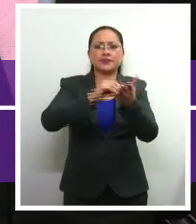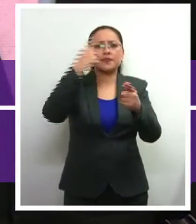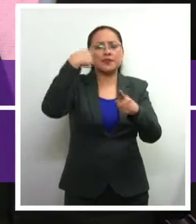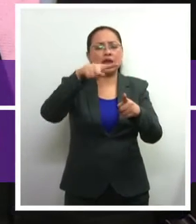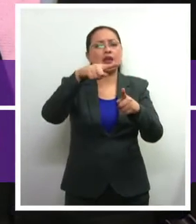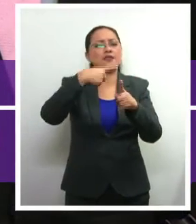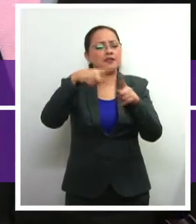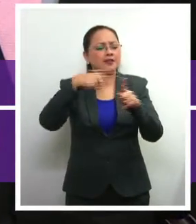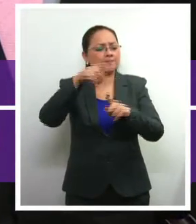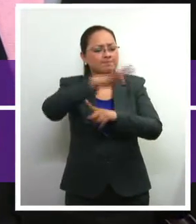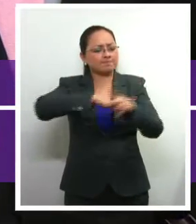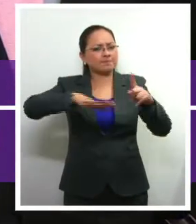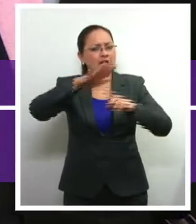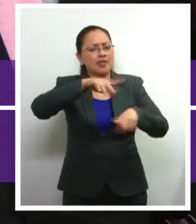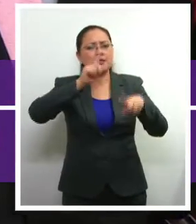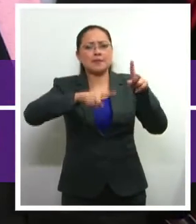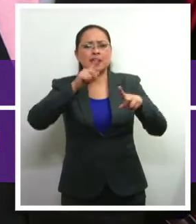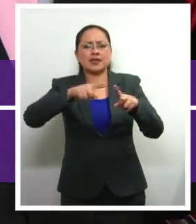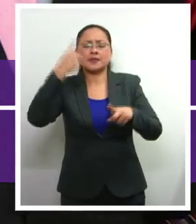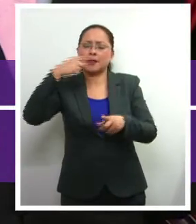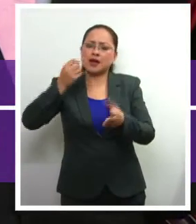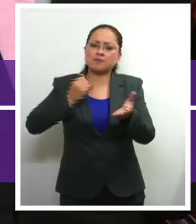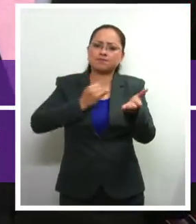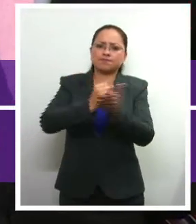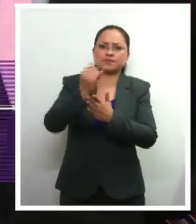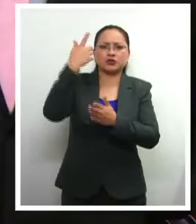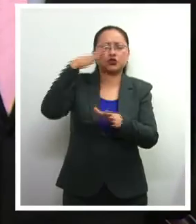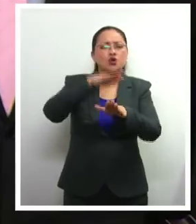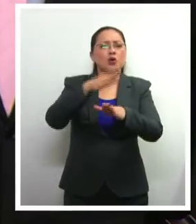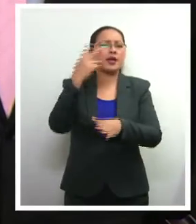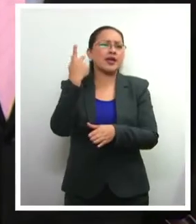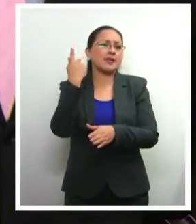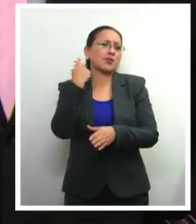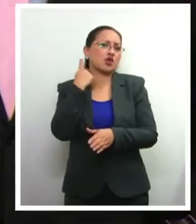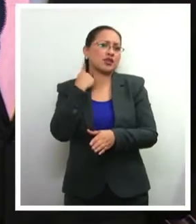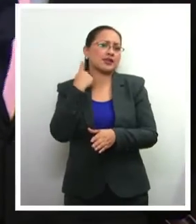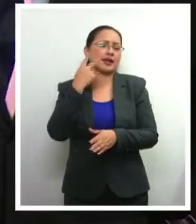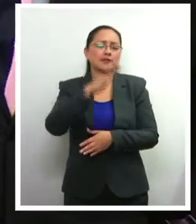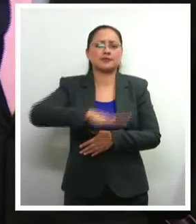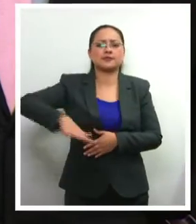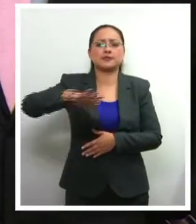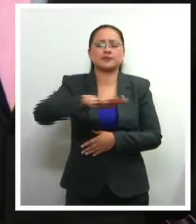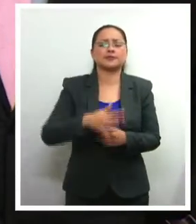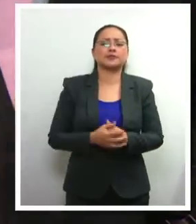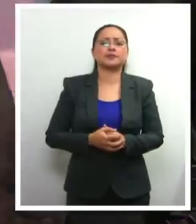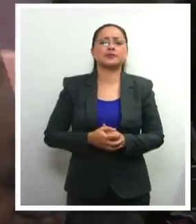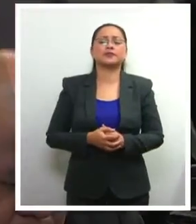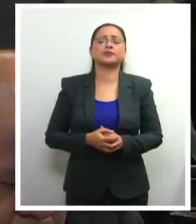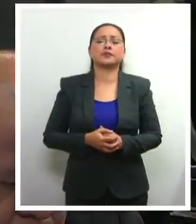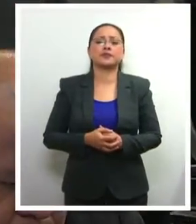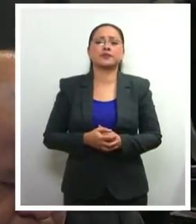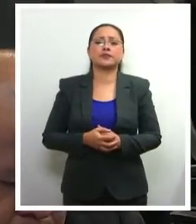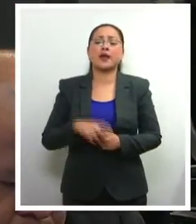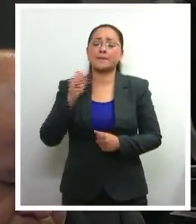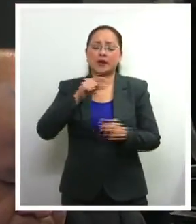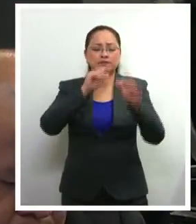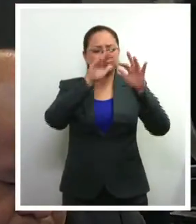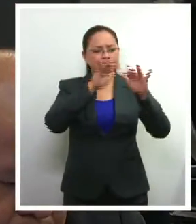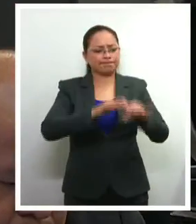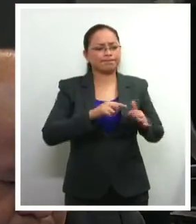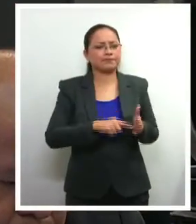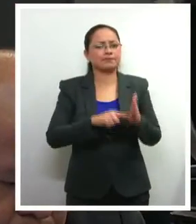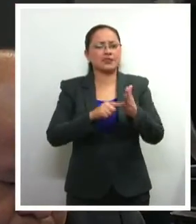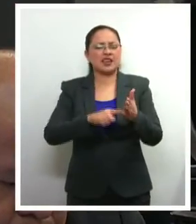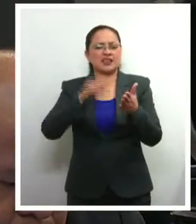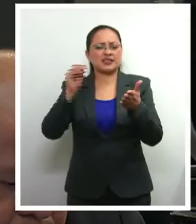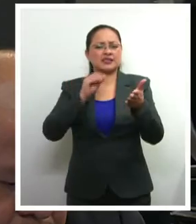de toma de decisiones de política pública. La redacción que se propone introduce la